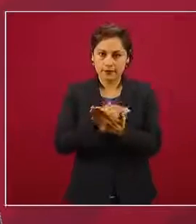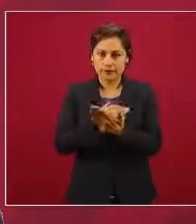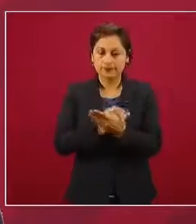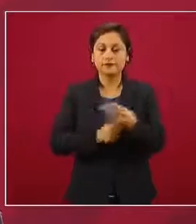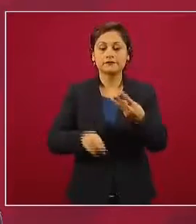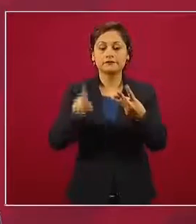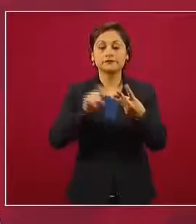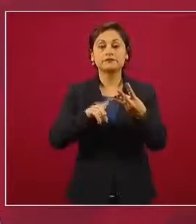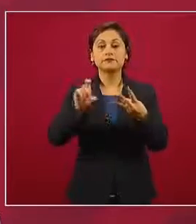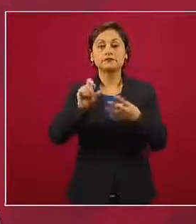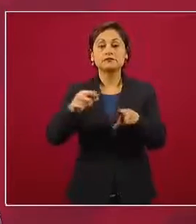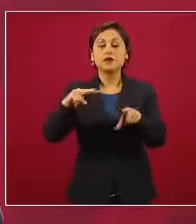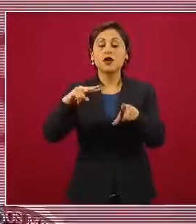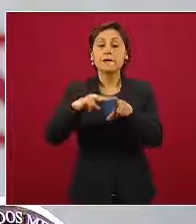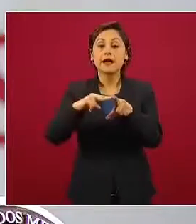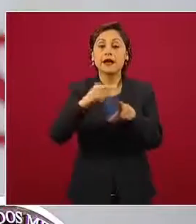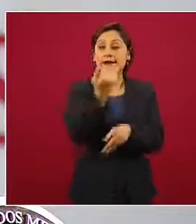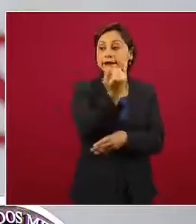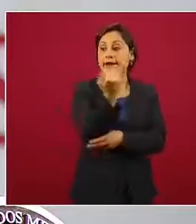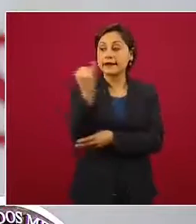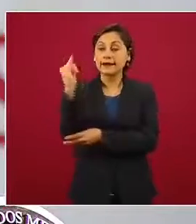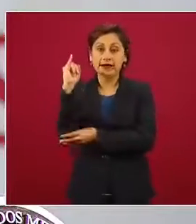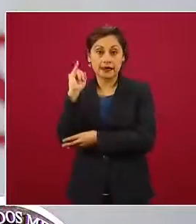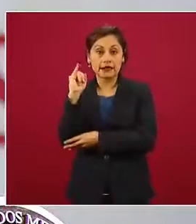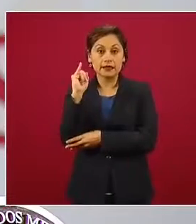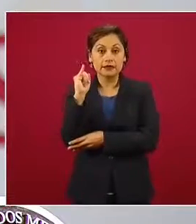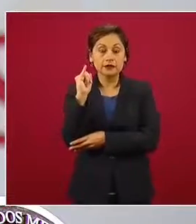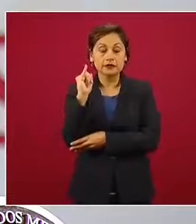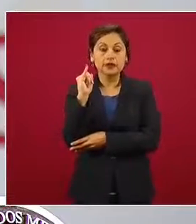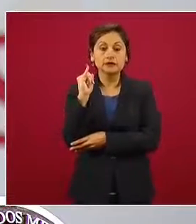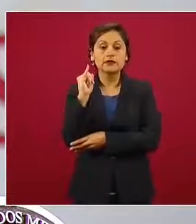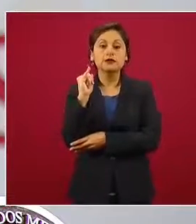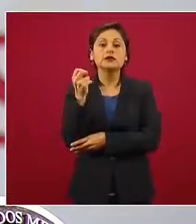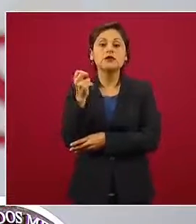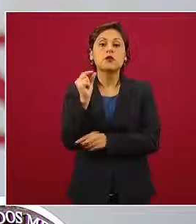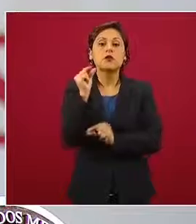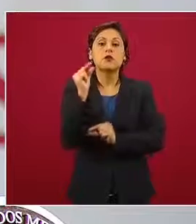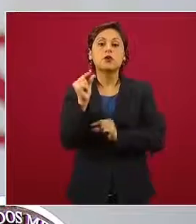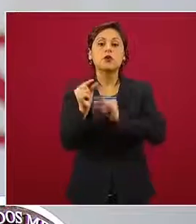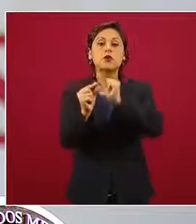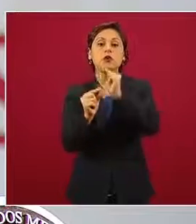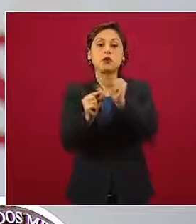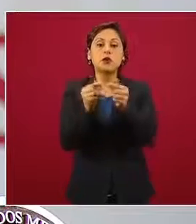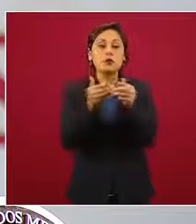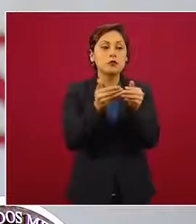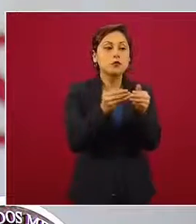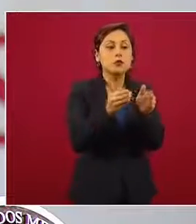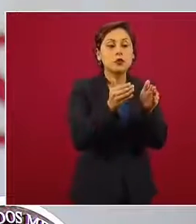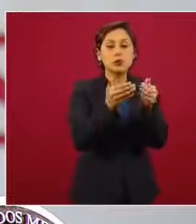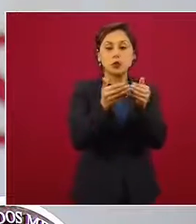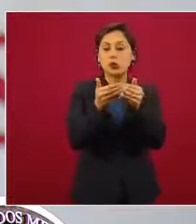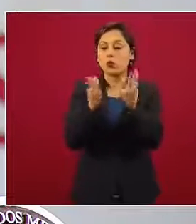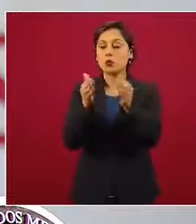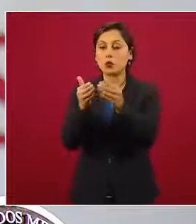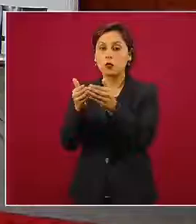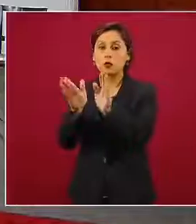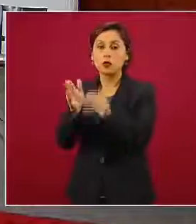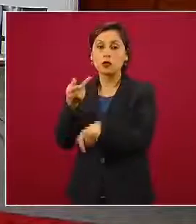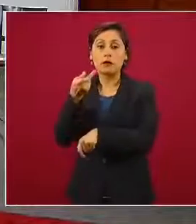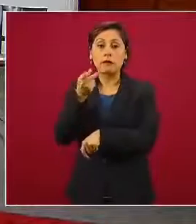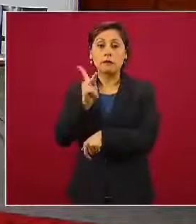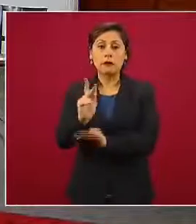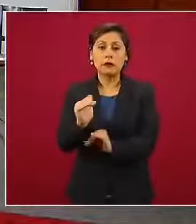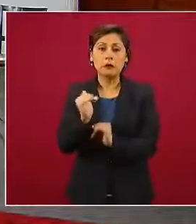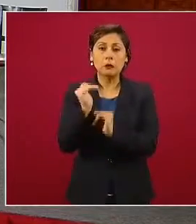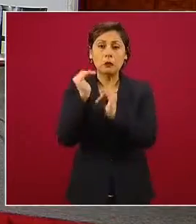jardines, consideramos también importante lograr la reactivación progresiva de estos espacios de una manera muy controlada.